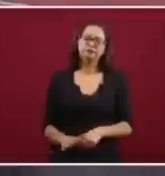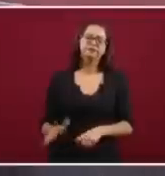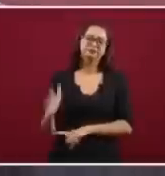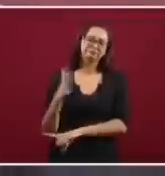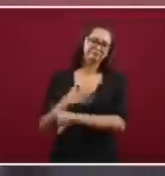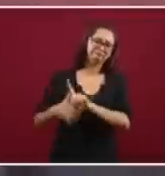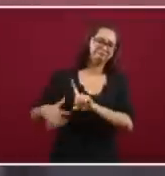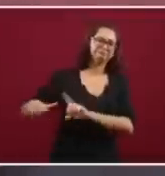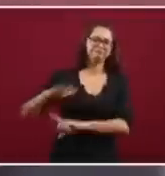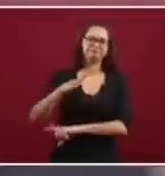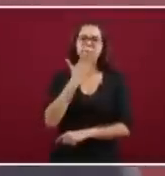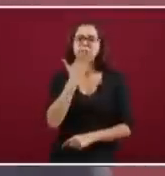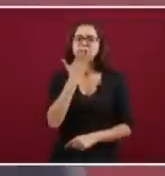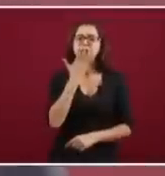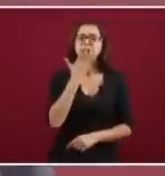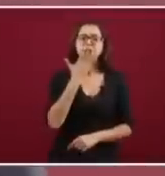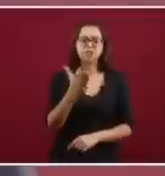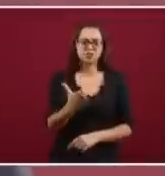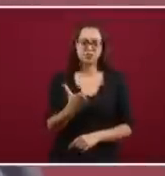Esto